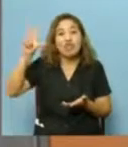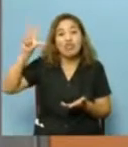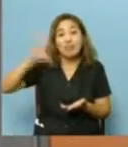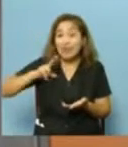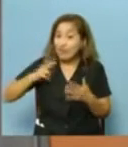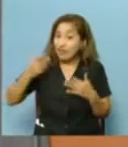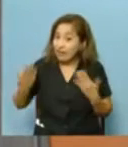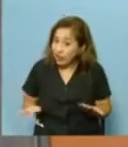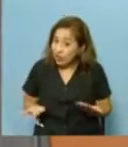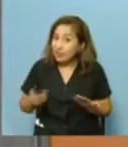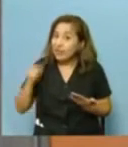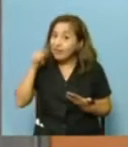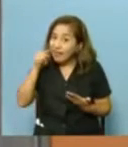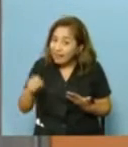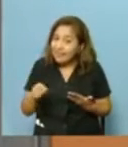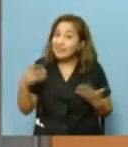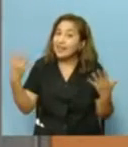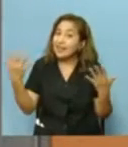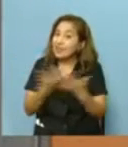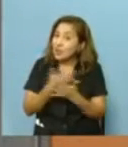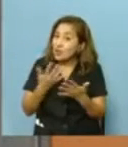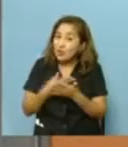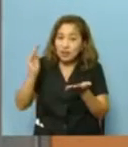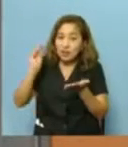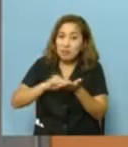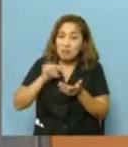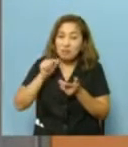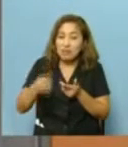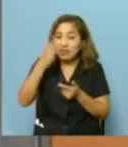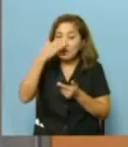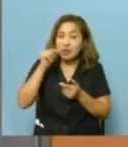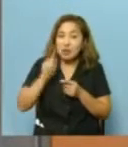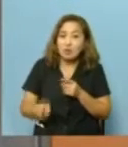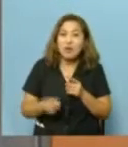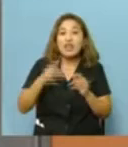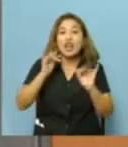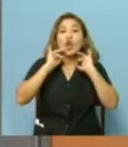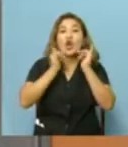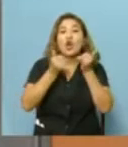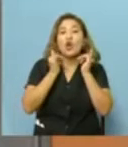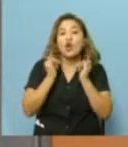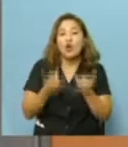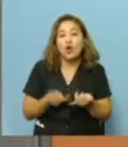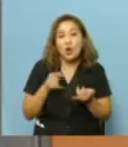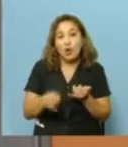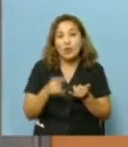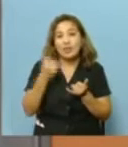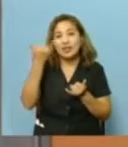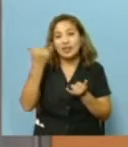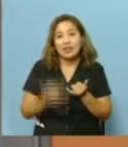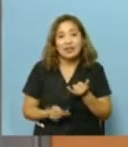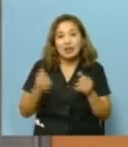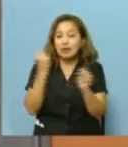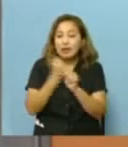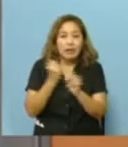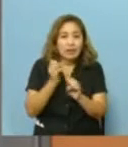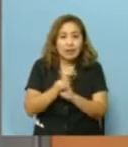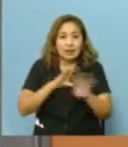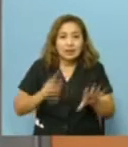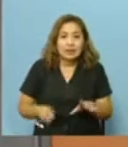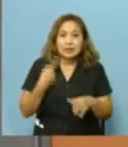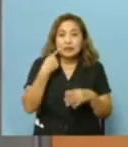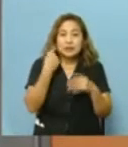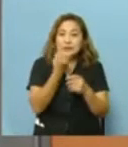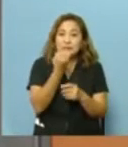bueno ese sector está aún más delicado y después la juventud que es el que tiene los peores trabajos las